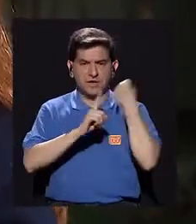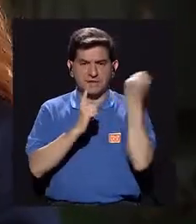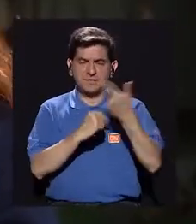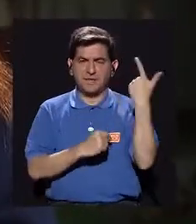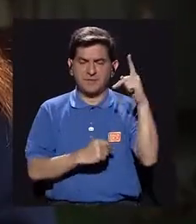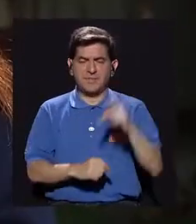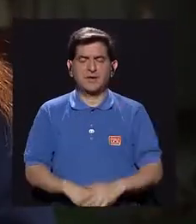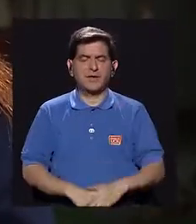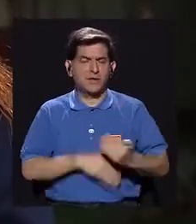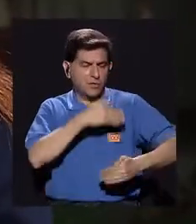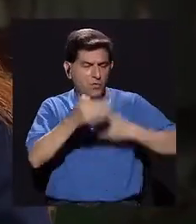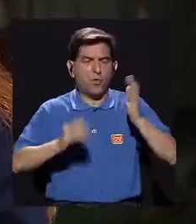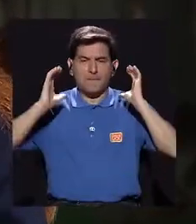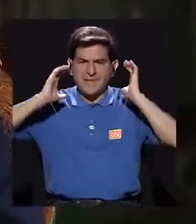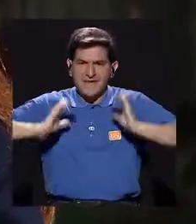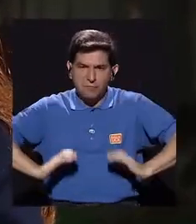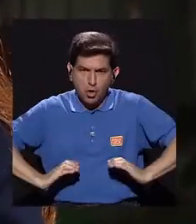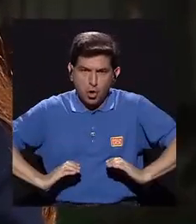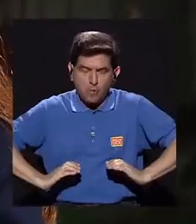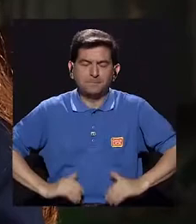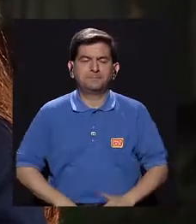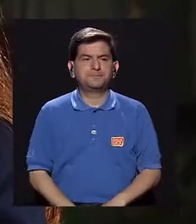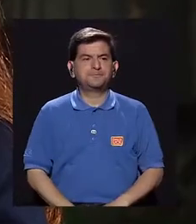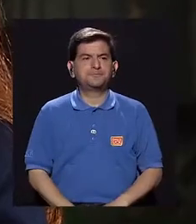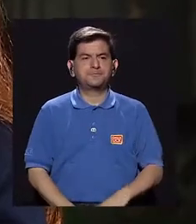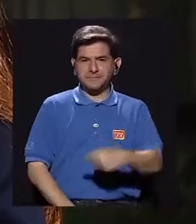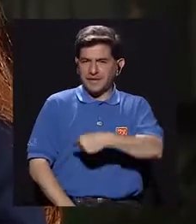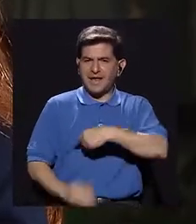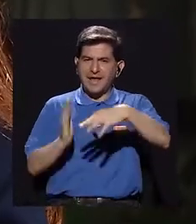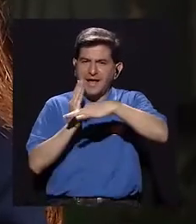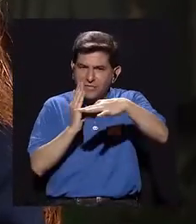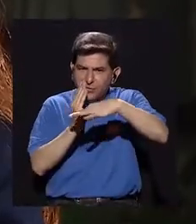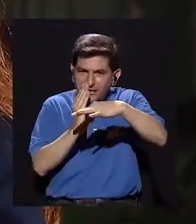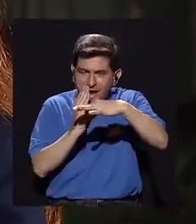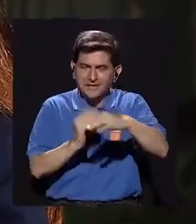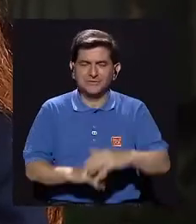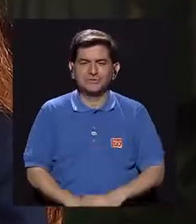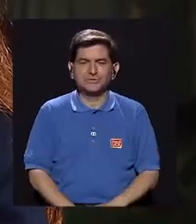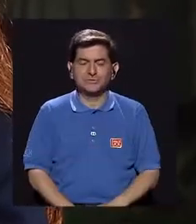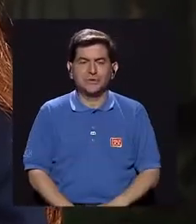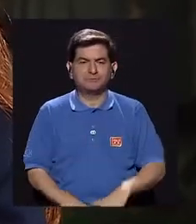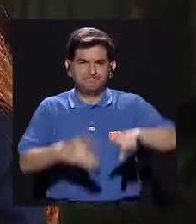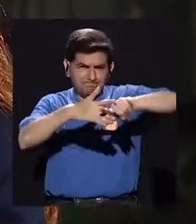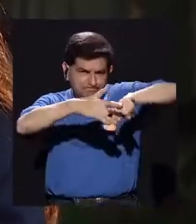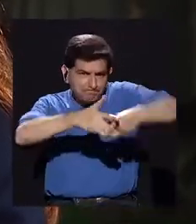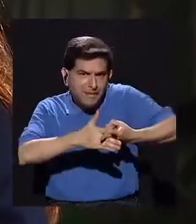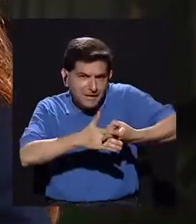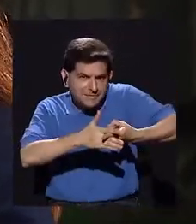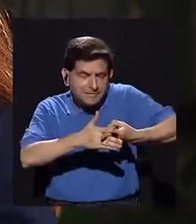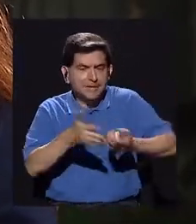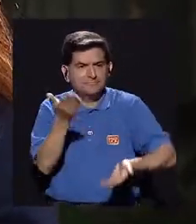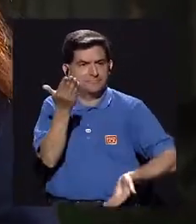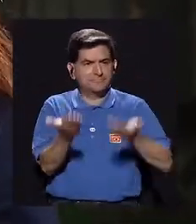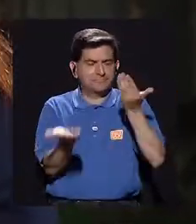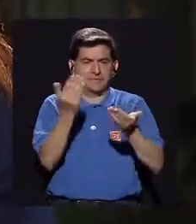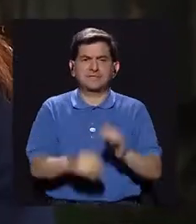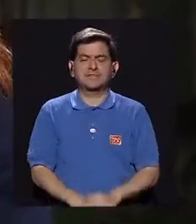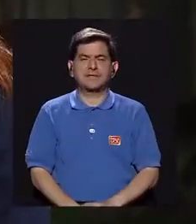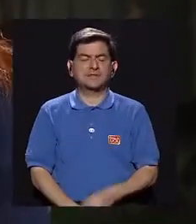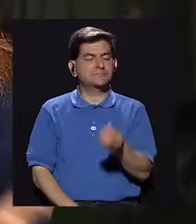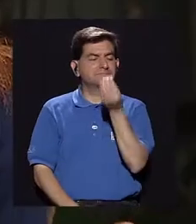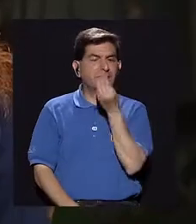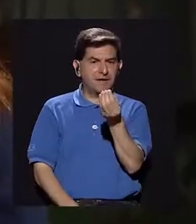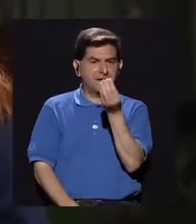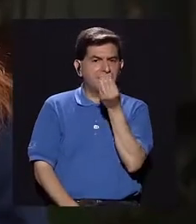riesgo metabólico, ¿verdad? Entonces, generalmente, el hígado graso empieza, digamos, con